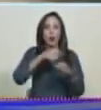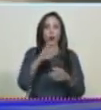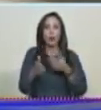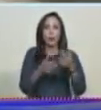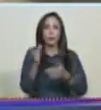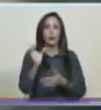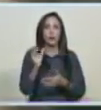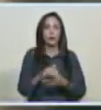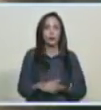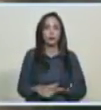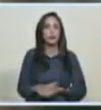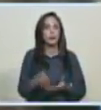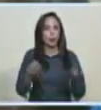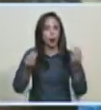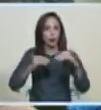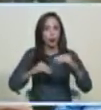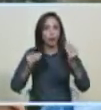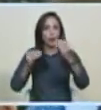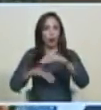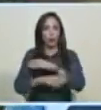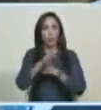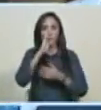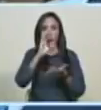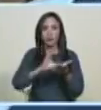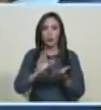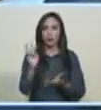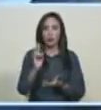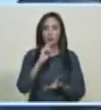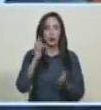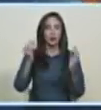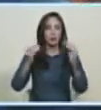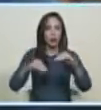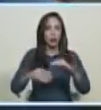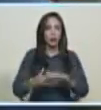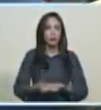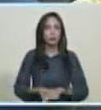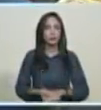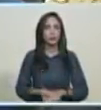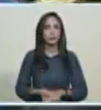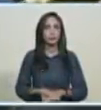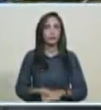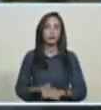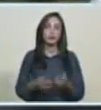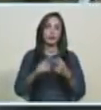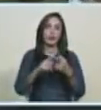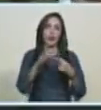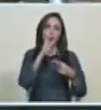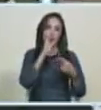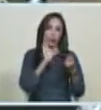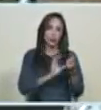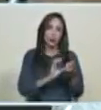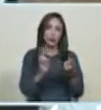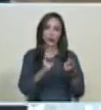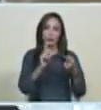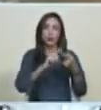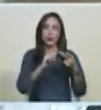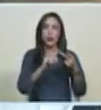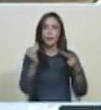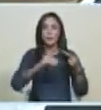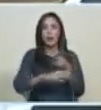Bueno, hagamos el convenio, Banco Central de Venezuela, Gobierno Nacional